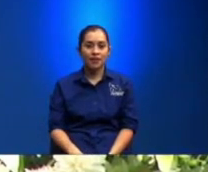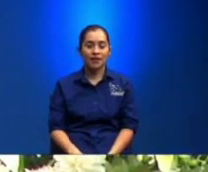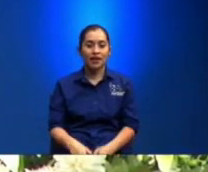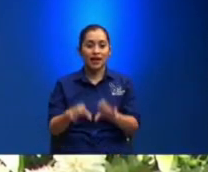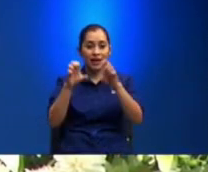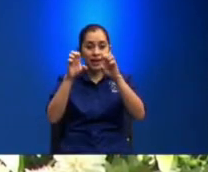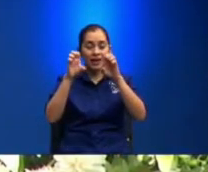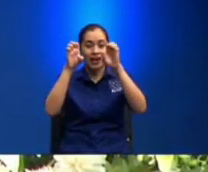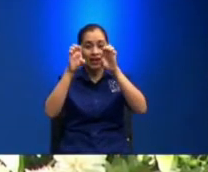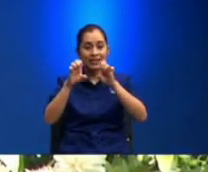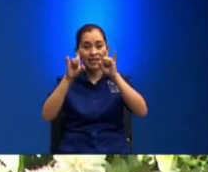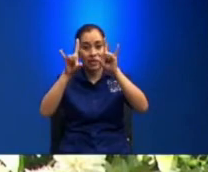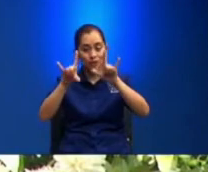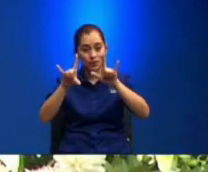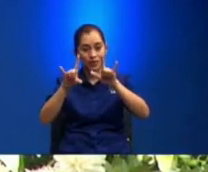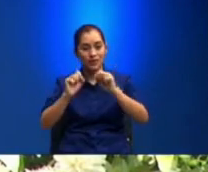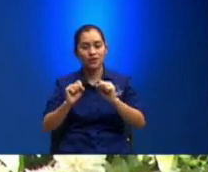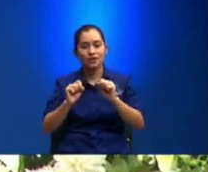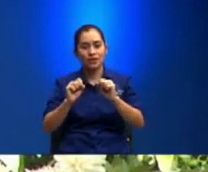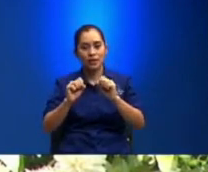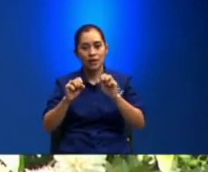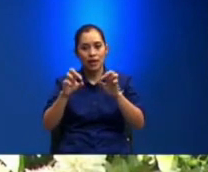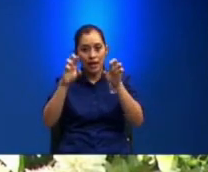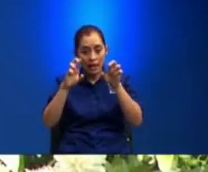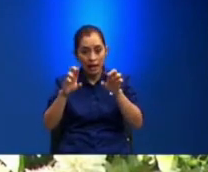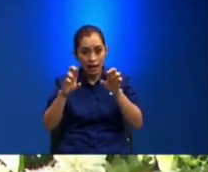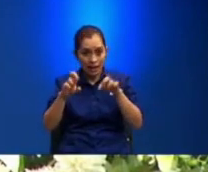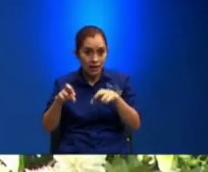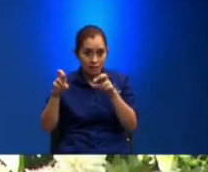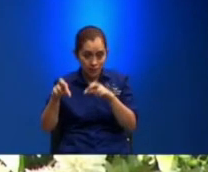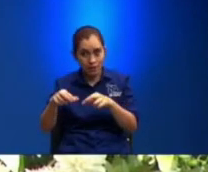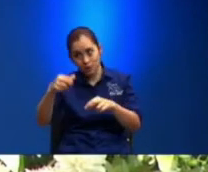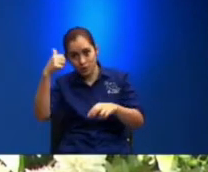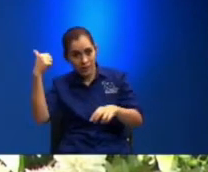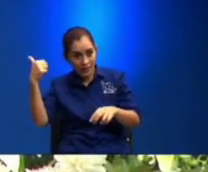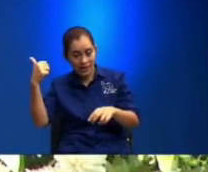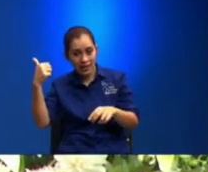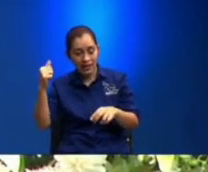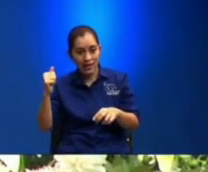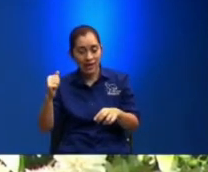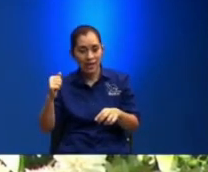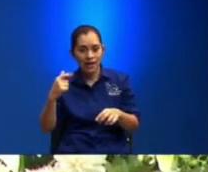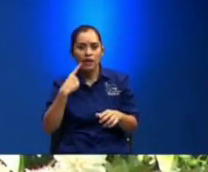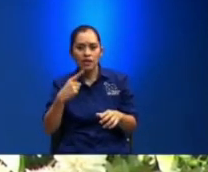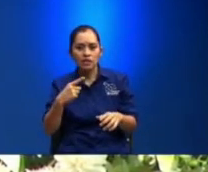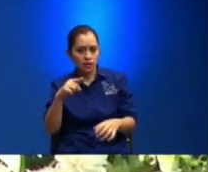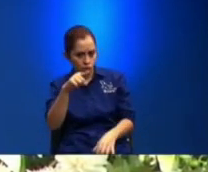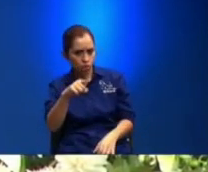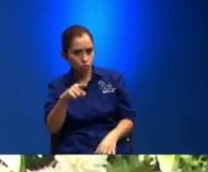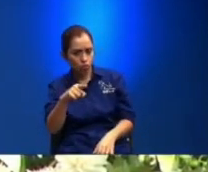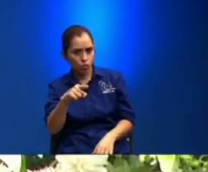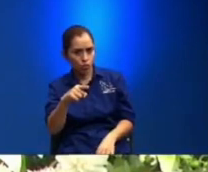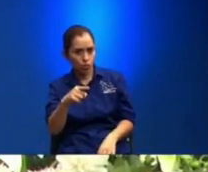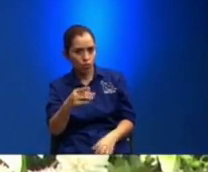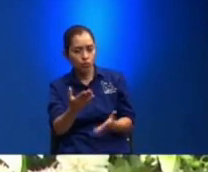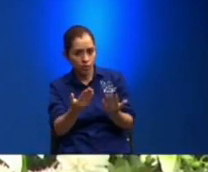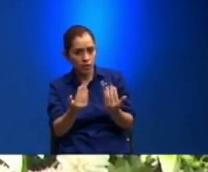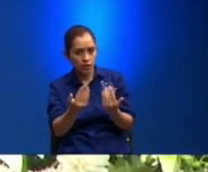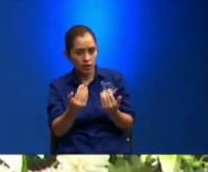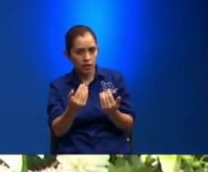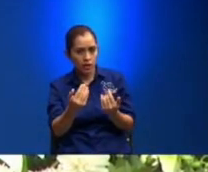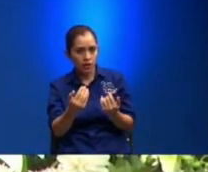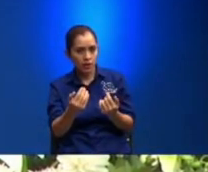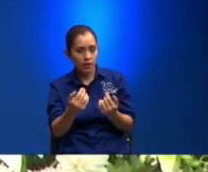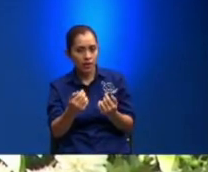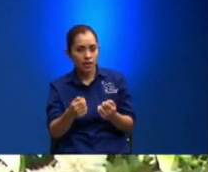así hermano georg yo he oído no todo pero yo soy una vez tras volver no va a